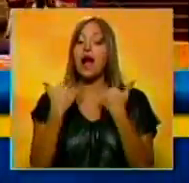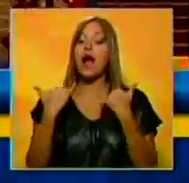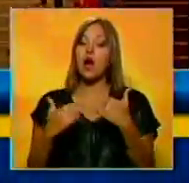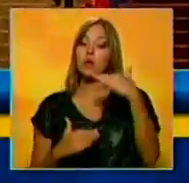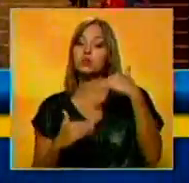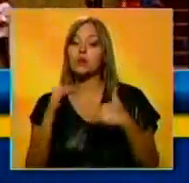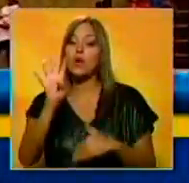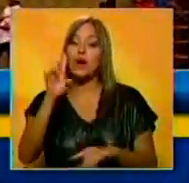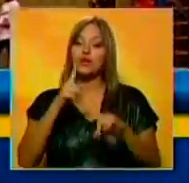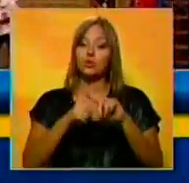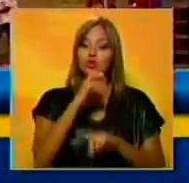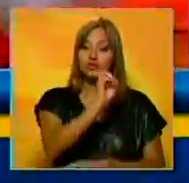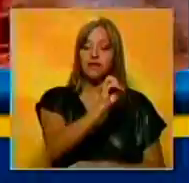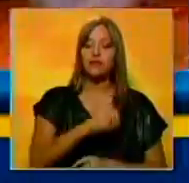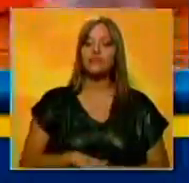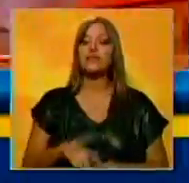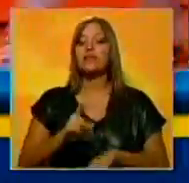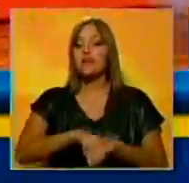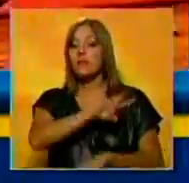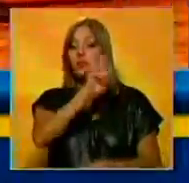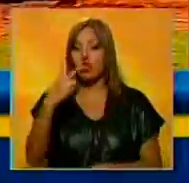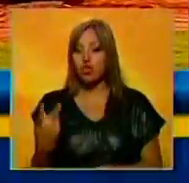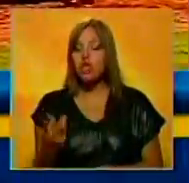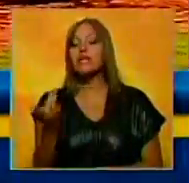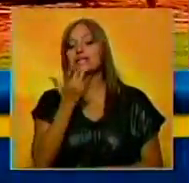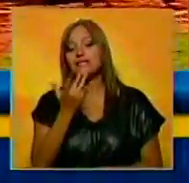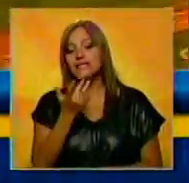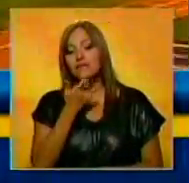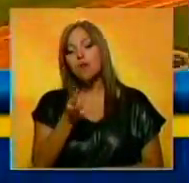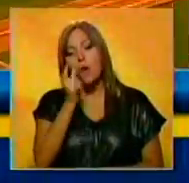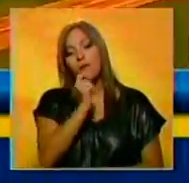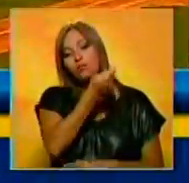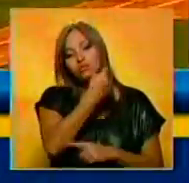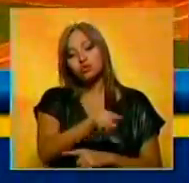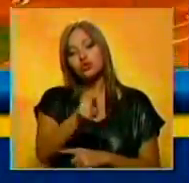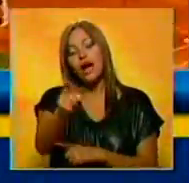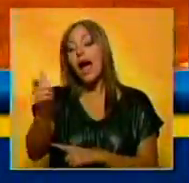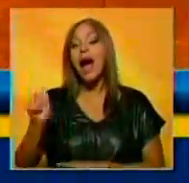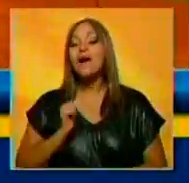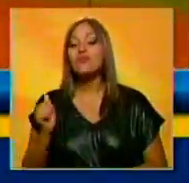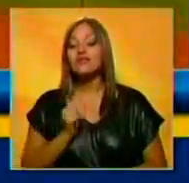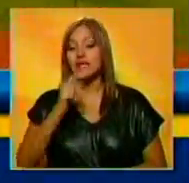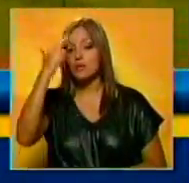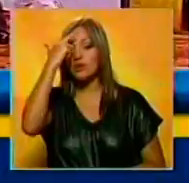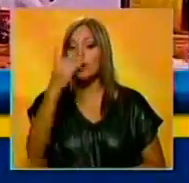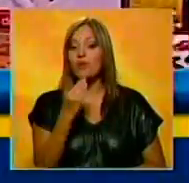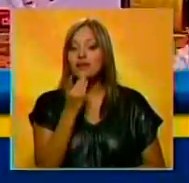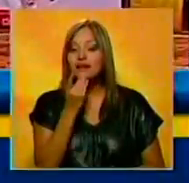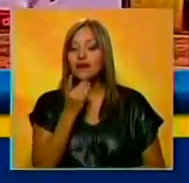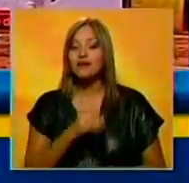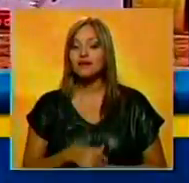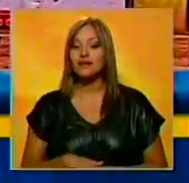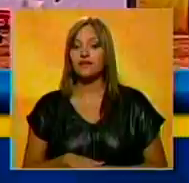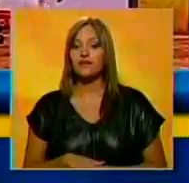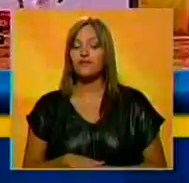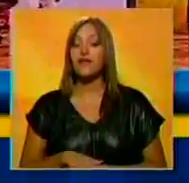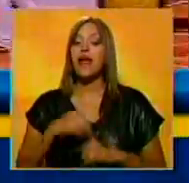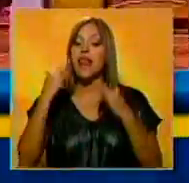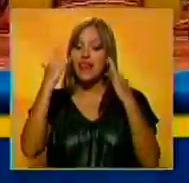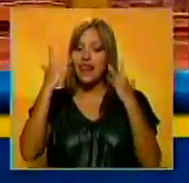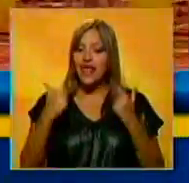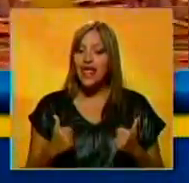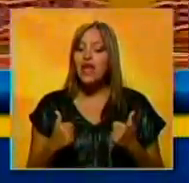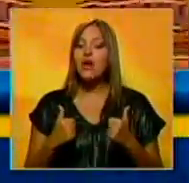ventaja a 4-0. En el segundo capítulo agregaron otra con sencillo de Paulo Orlando, aprovechando al dominicano Manauris Báez. Caracas descontó